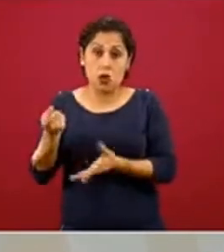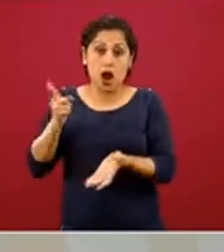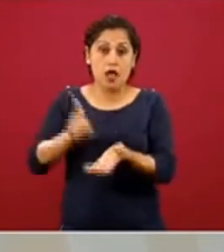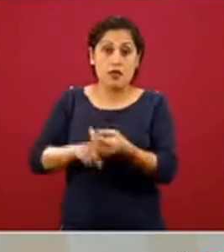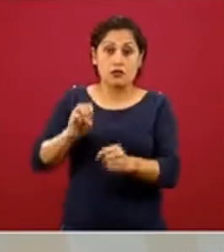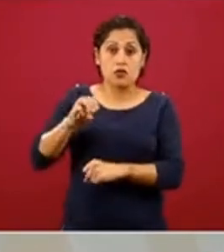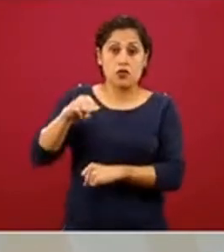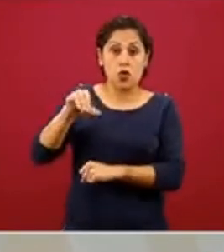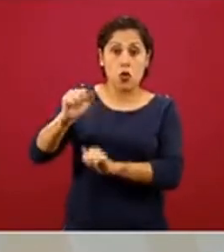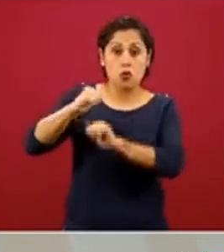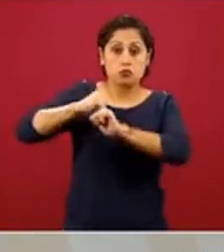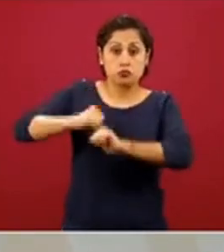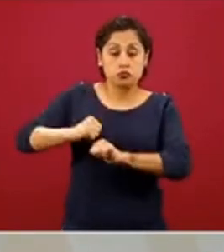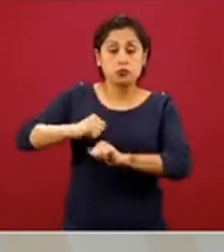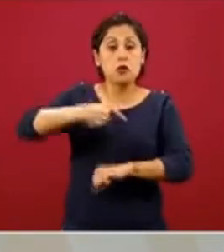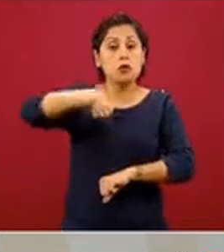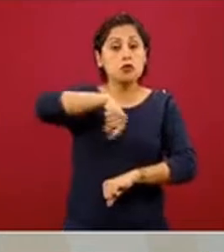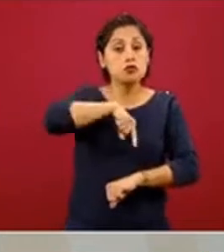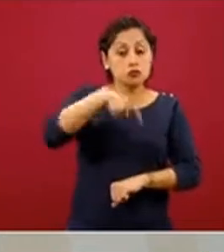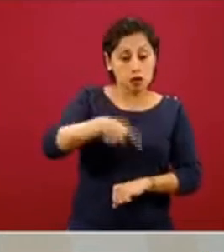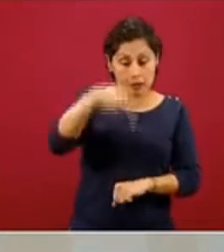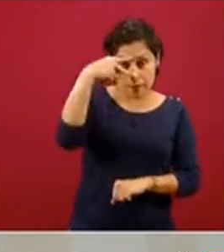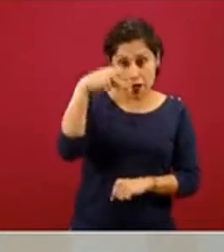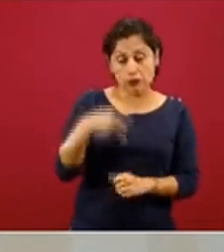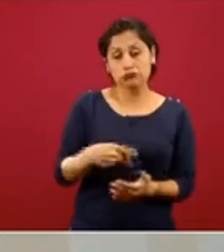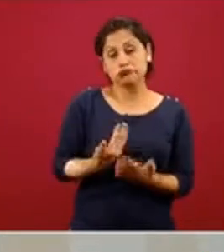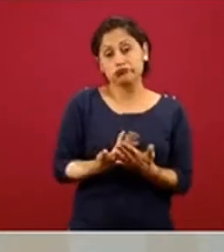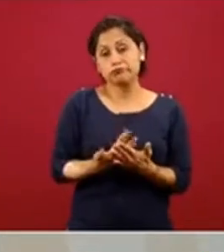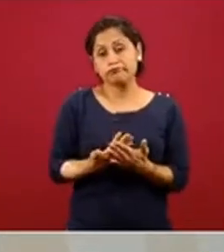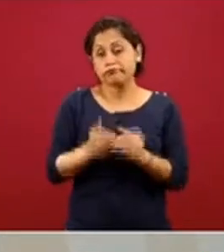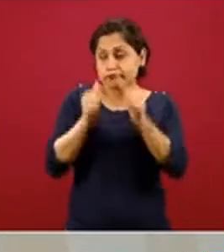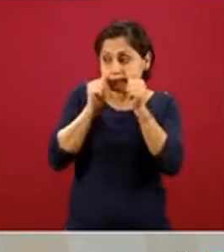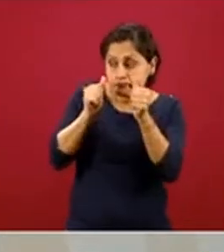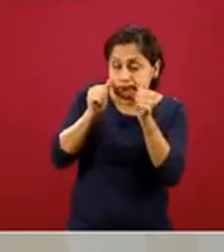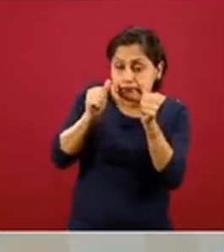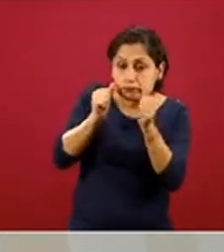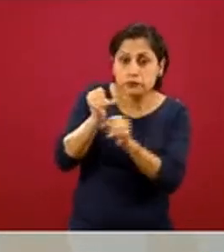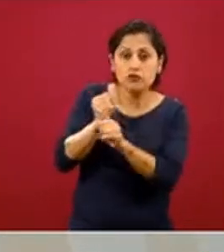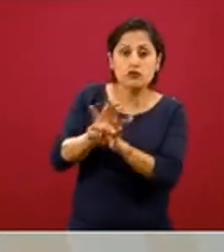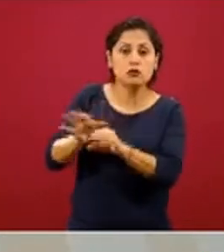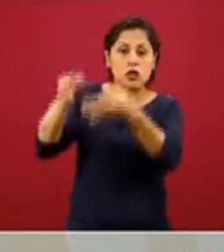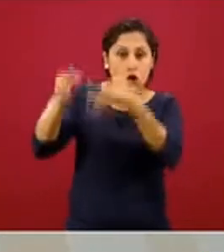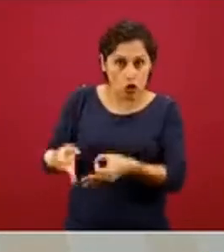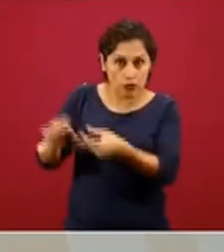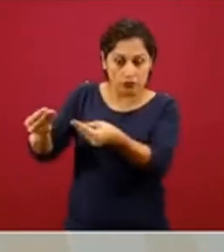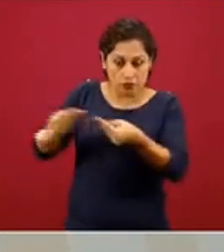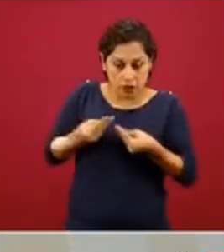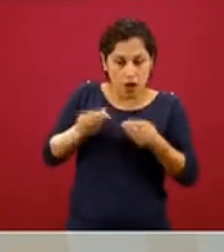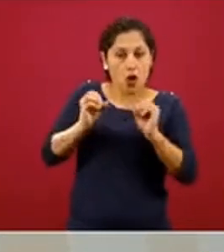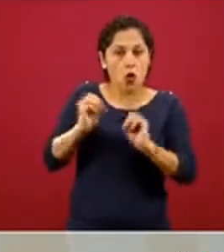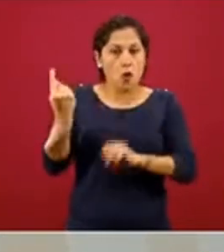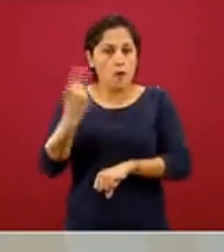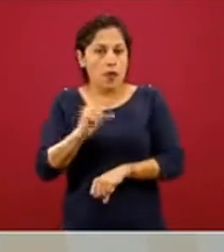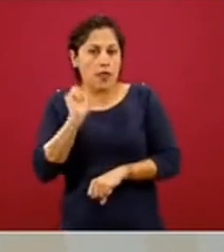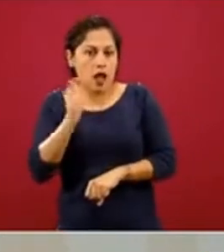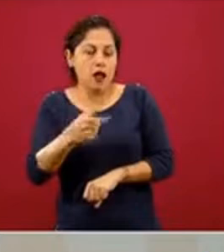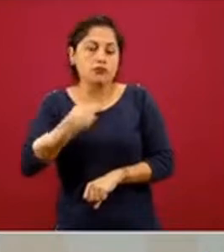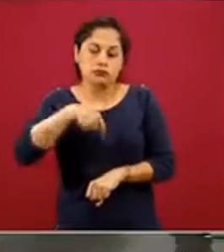Salud, y nosotros nos mantendremos atentos a cualquier información oficial o indicación que dé esta